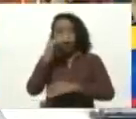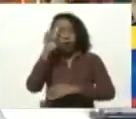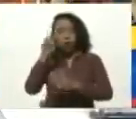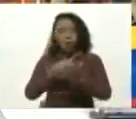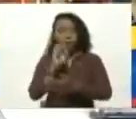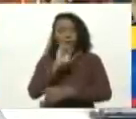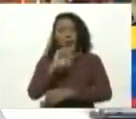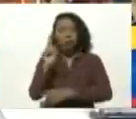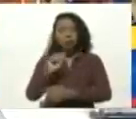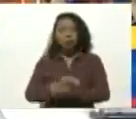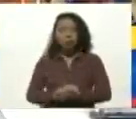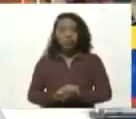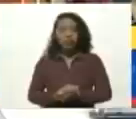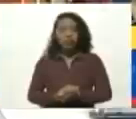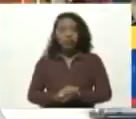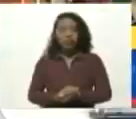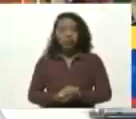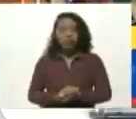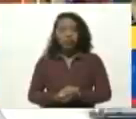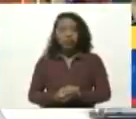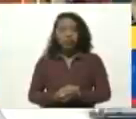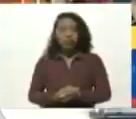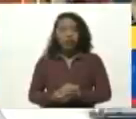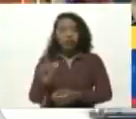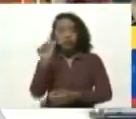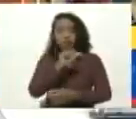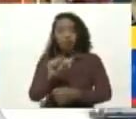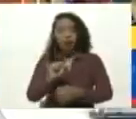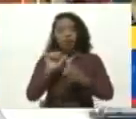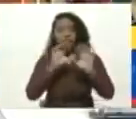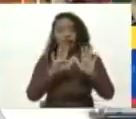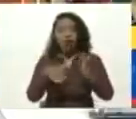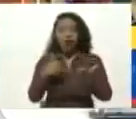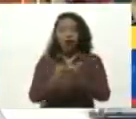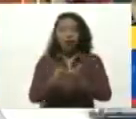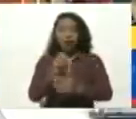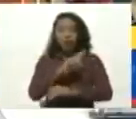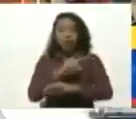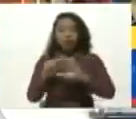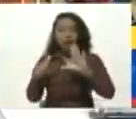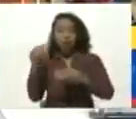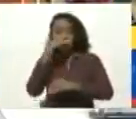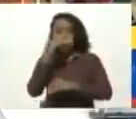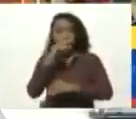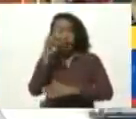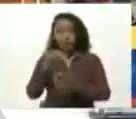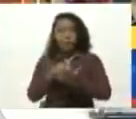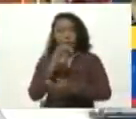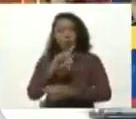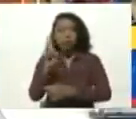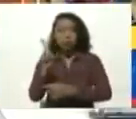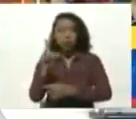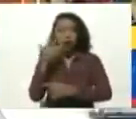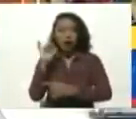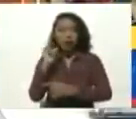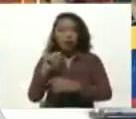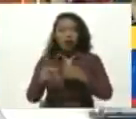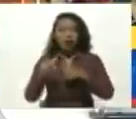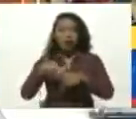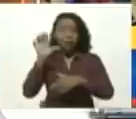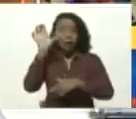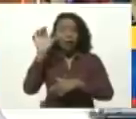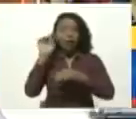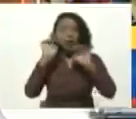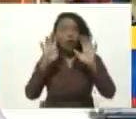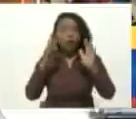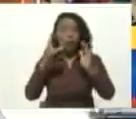oído. Durante la semana del 10 al 16 de octubre, de 2021 tuvimos en el país